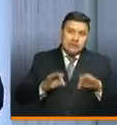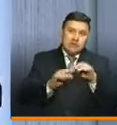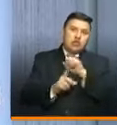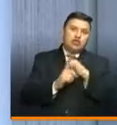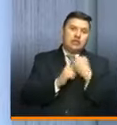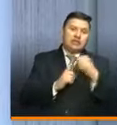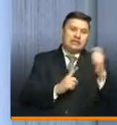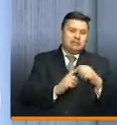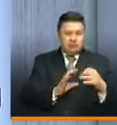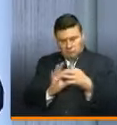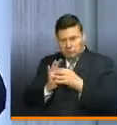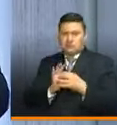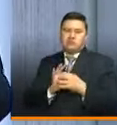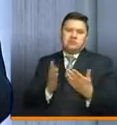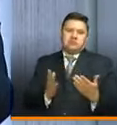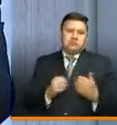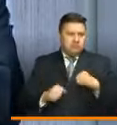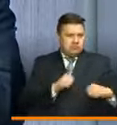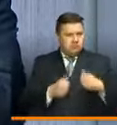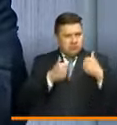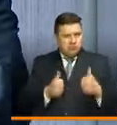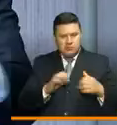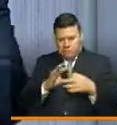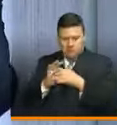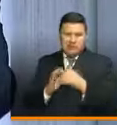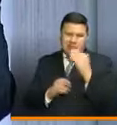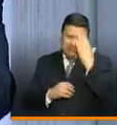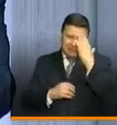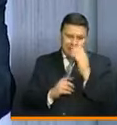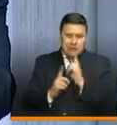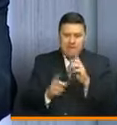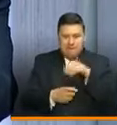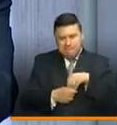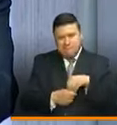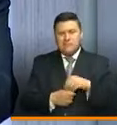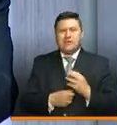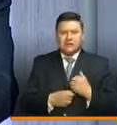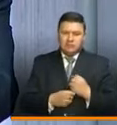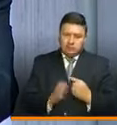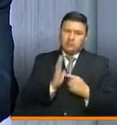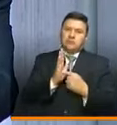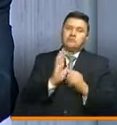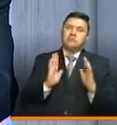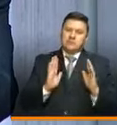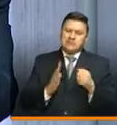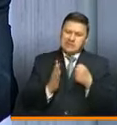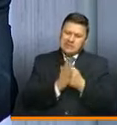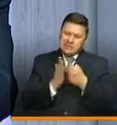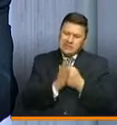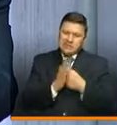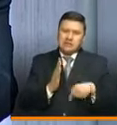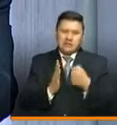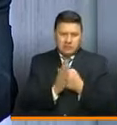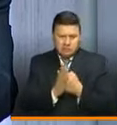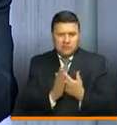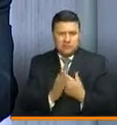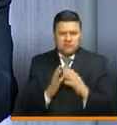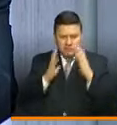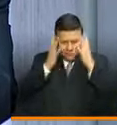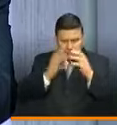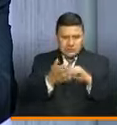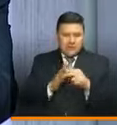que unirse y actuar de forma conjunta a pesar del aislamiento. Y esta demostración de retos, cascos